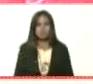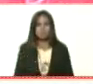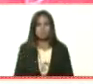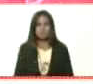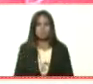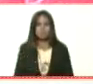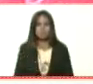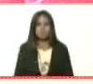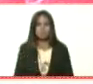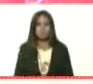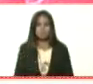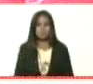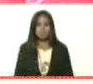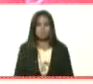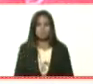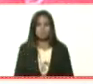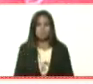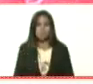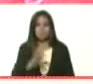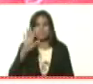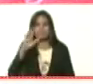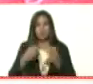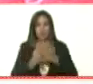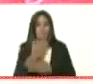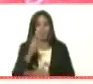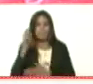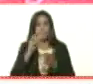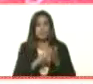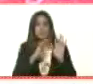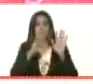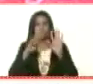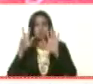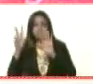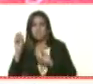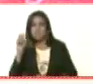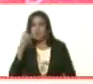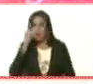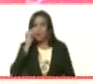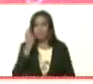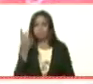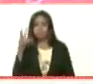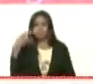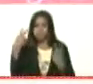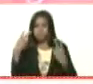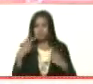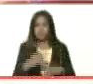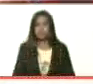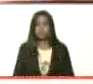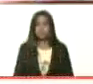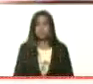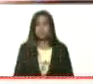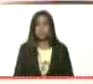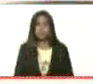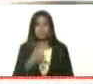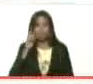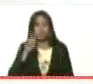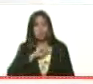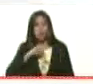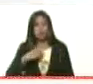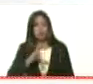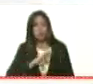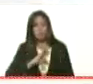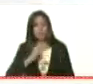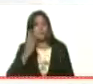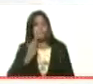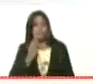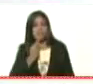Deng Xiaoping, el 5 de mayo de 1980, dijo, oído, según nuestra propia